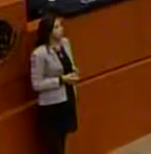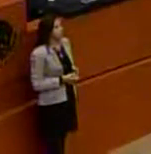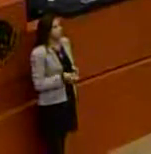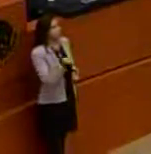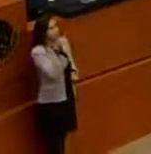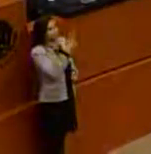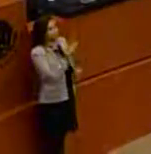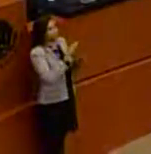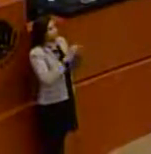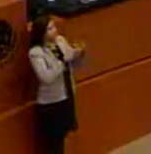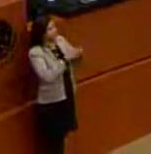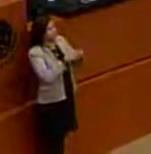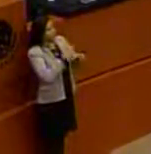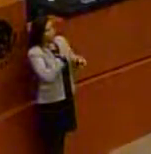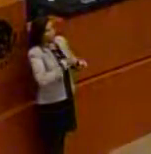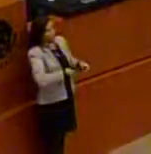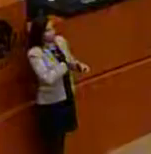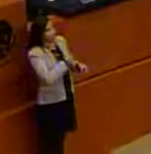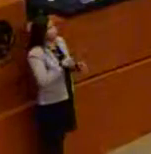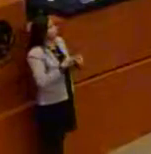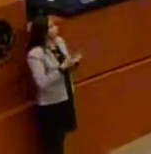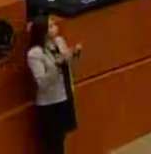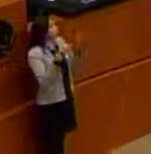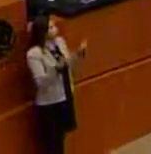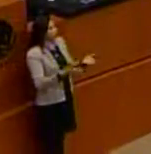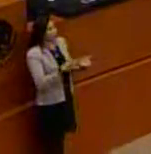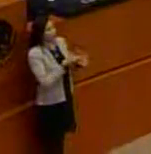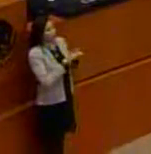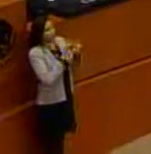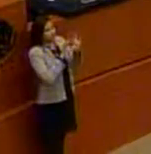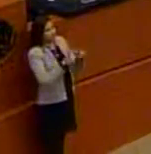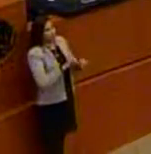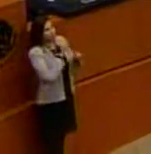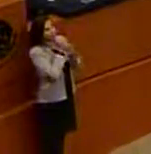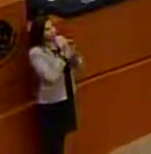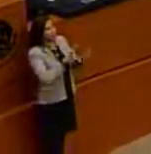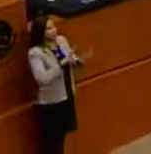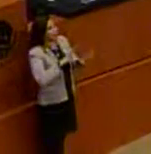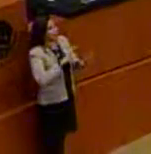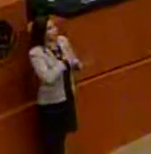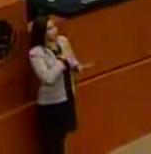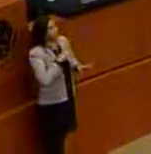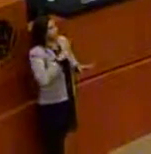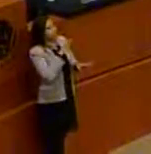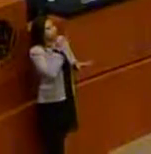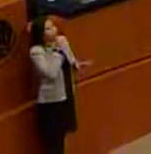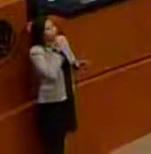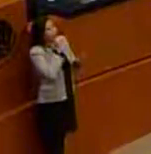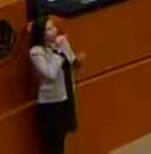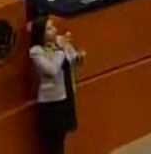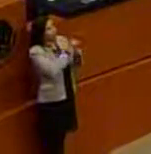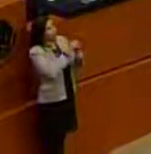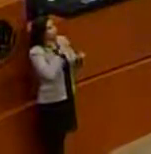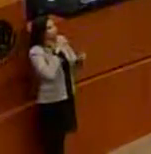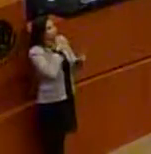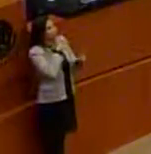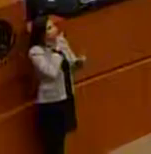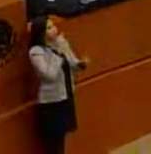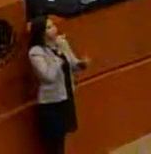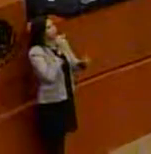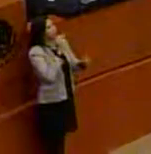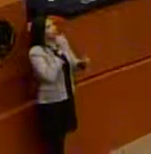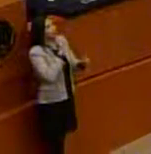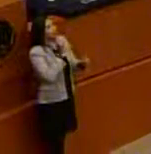la población suiza ahora en este referéndum, y que si no se puede lograr el resultado